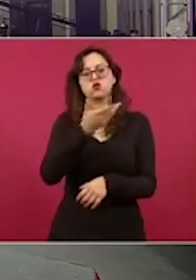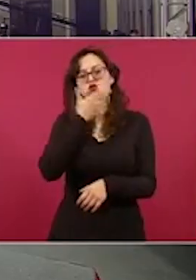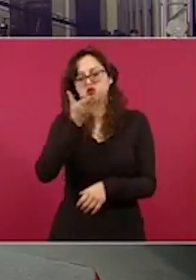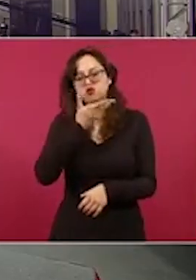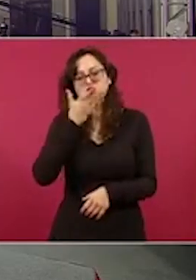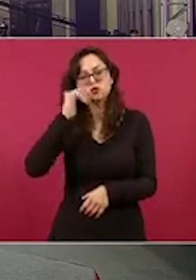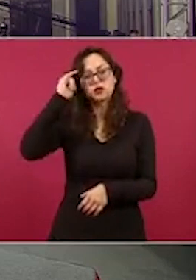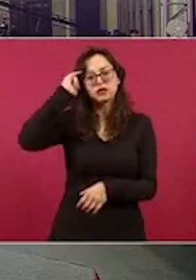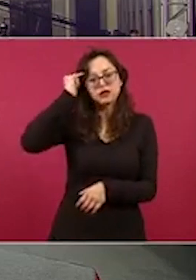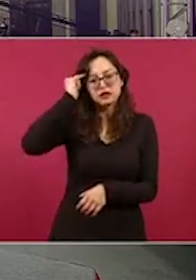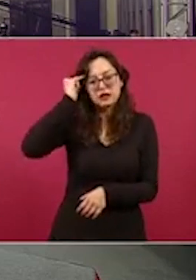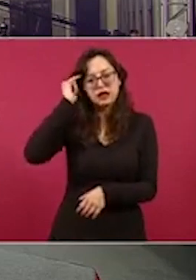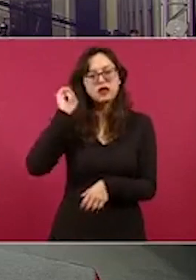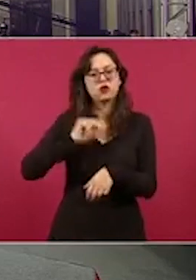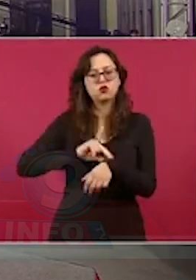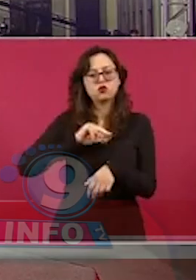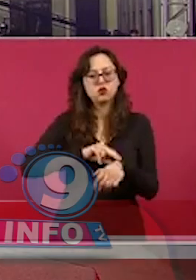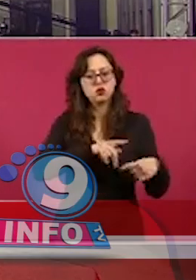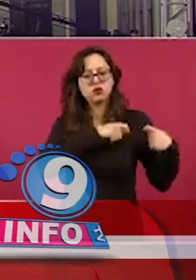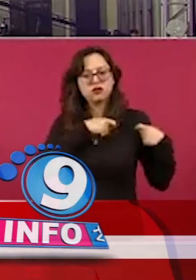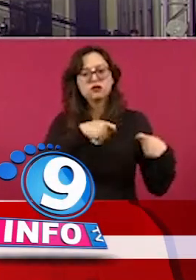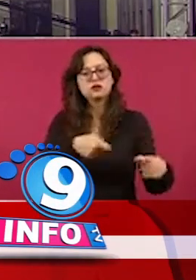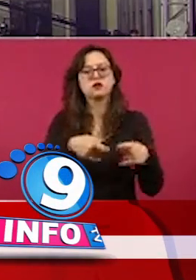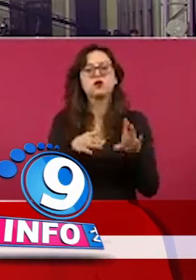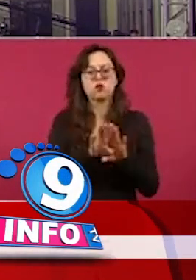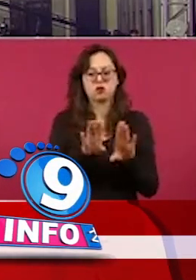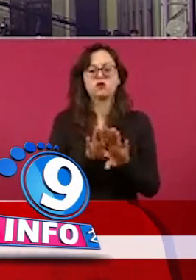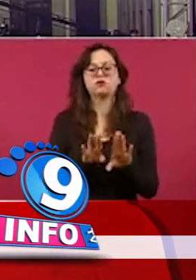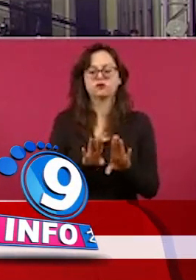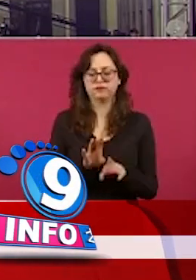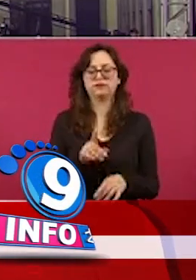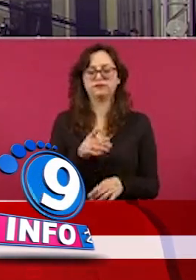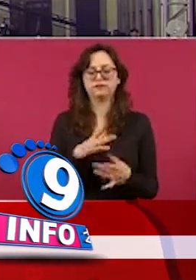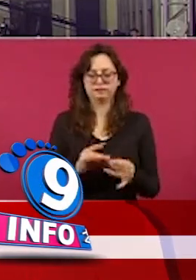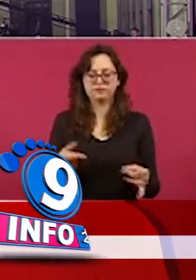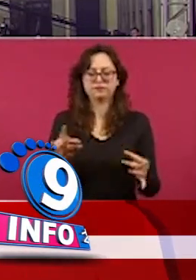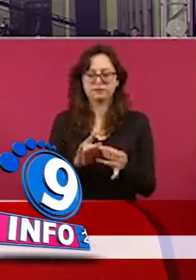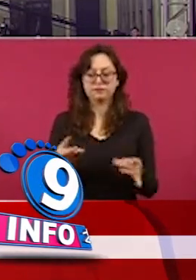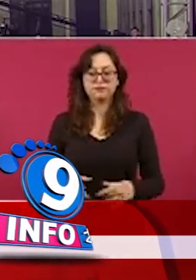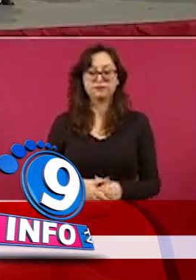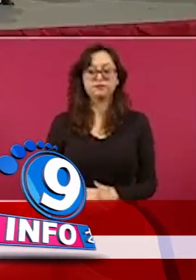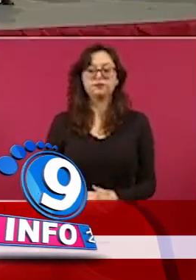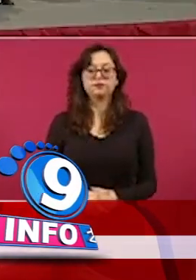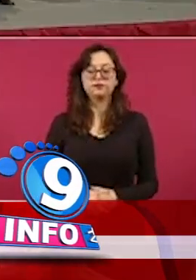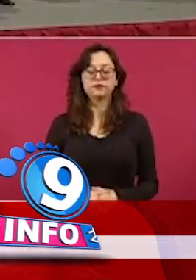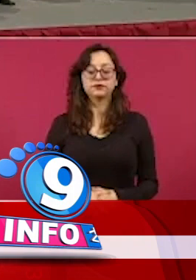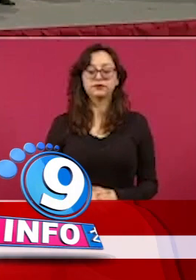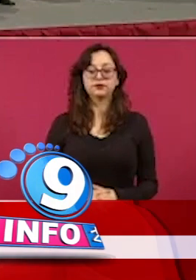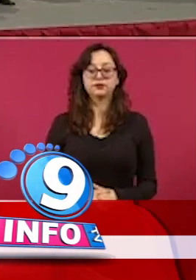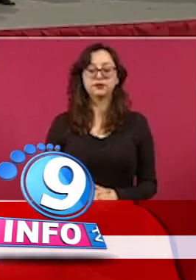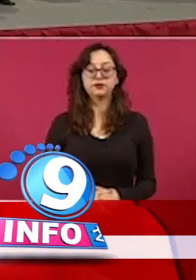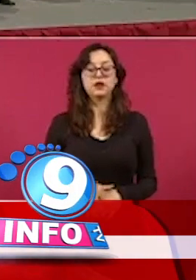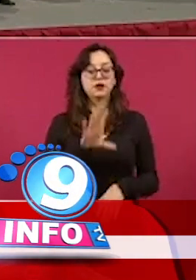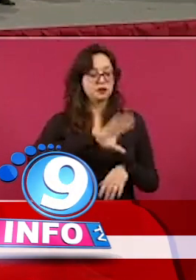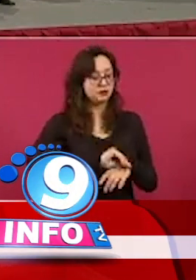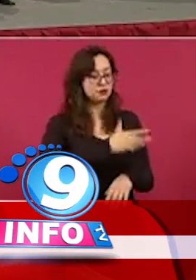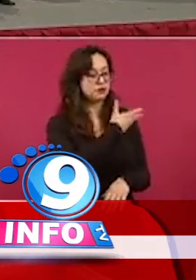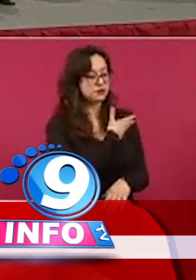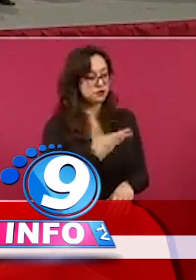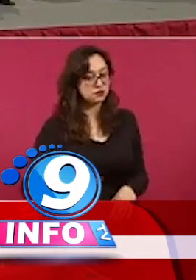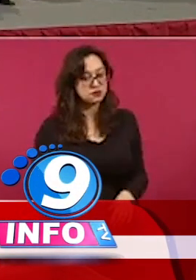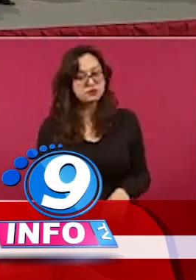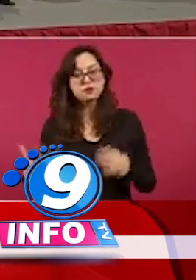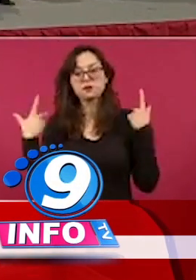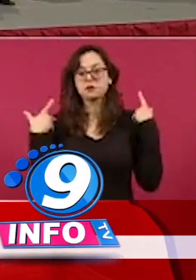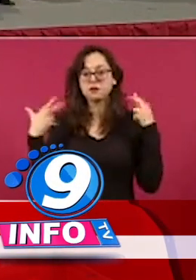en los casos confirmados muestra un predominio en mujeres del 53.5%. la mediana de edad en